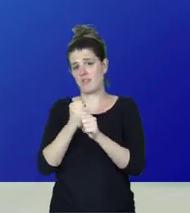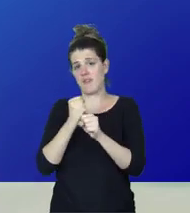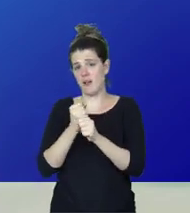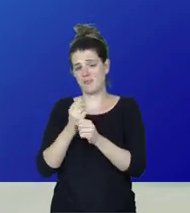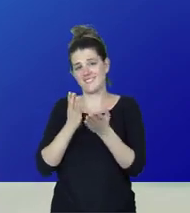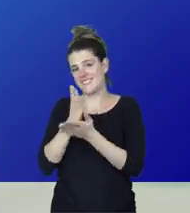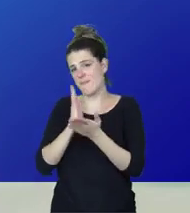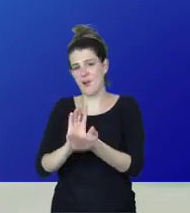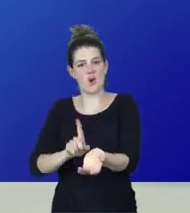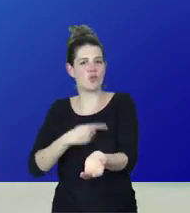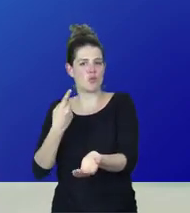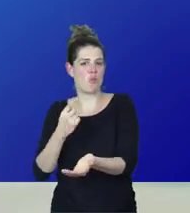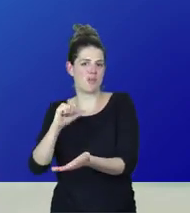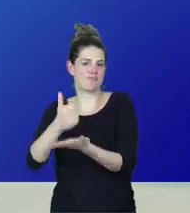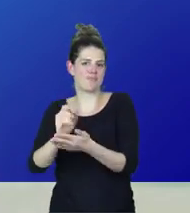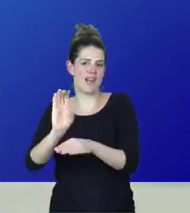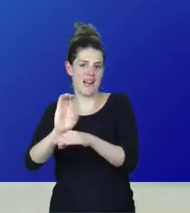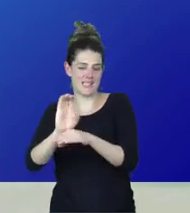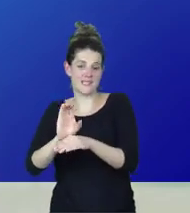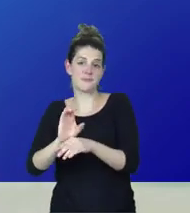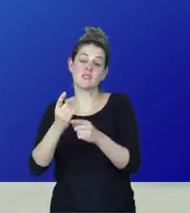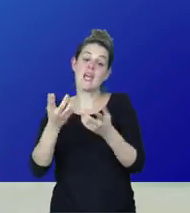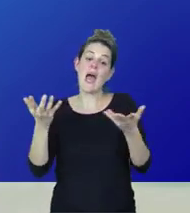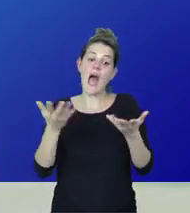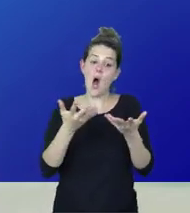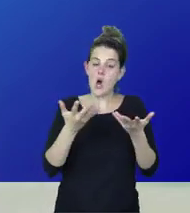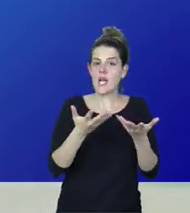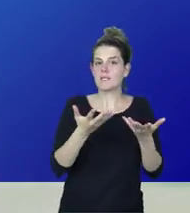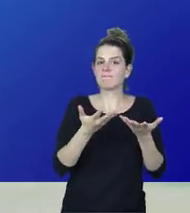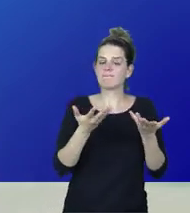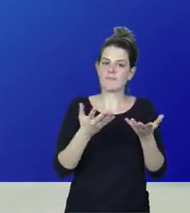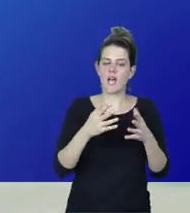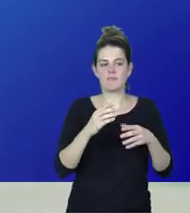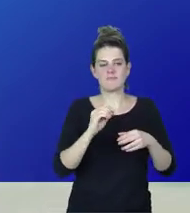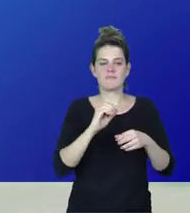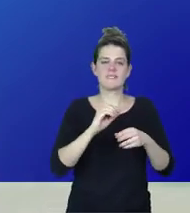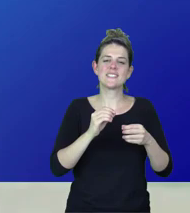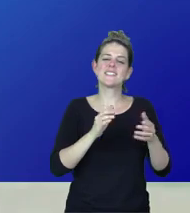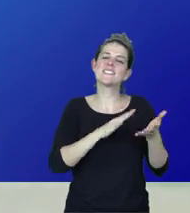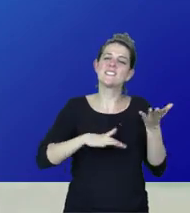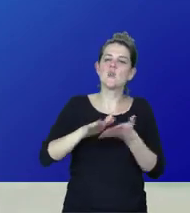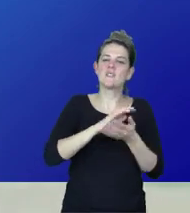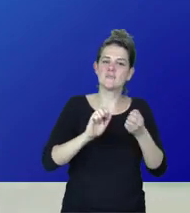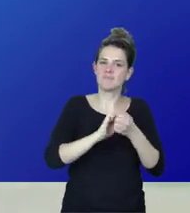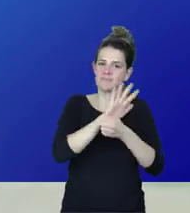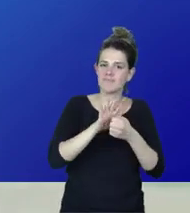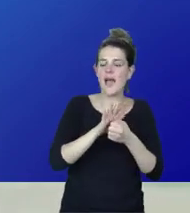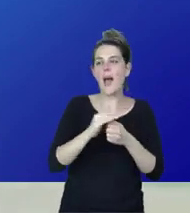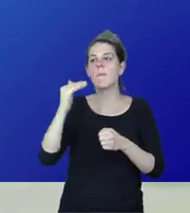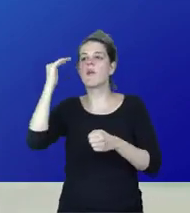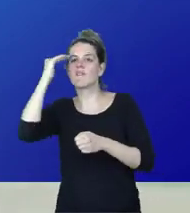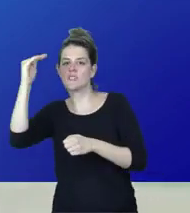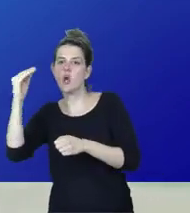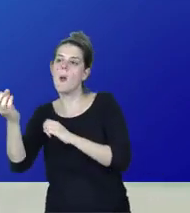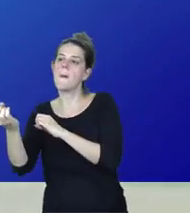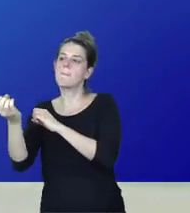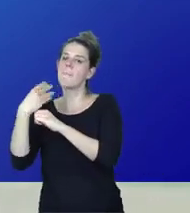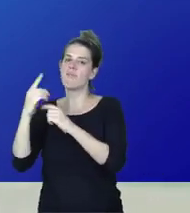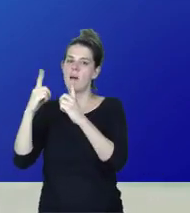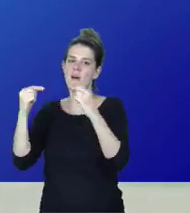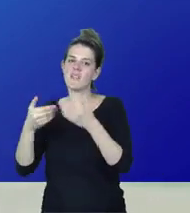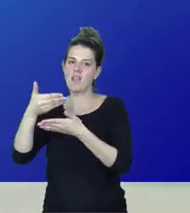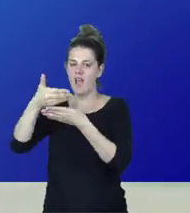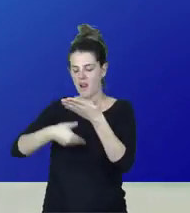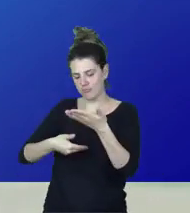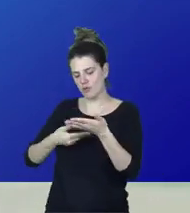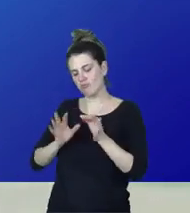esta modalidad se ha convertido en mandar propuestas de tareas y esas tareas ser interpretadas para que las puedan recibir la explicación